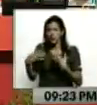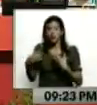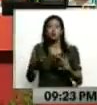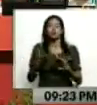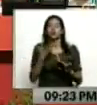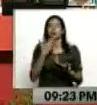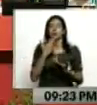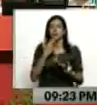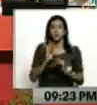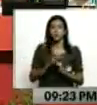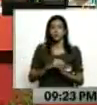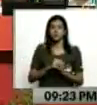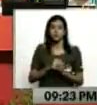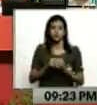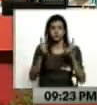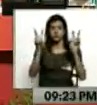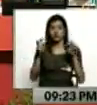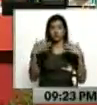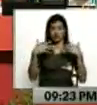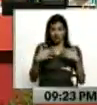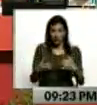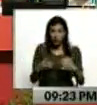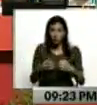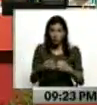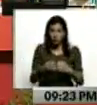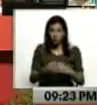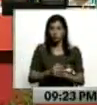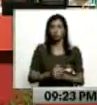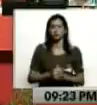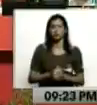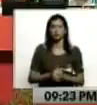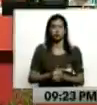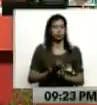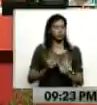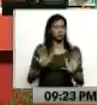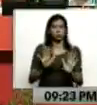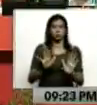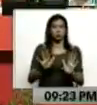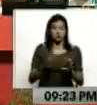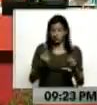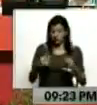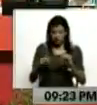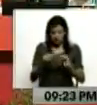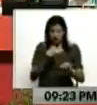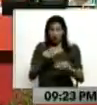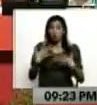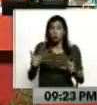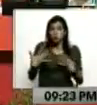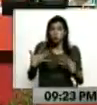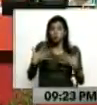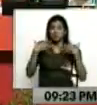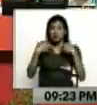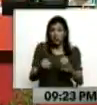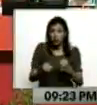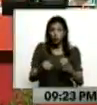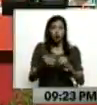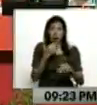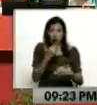no cuando a mí me mandan un caso de salud yo rompo lo que sea por